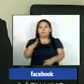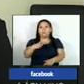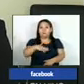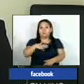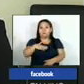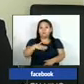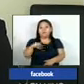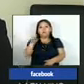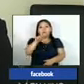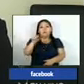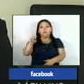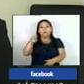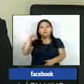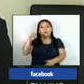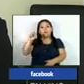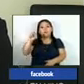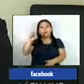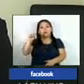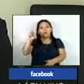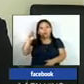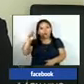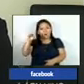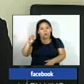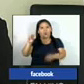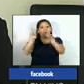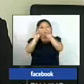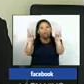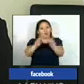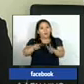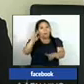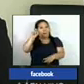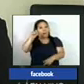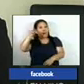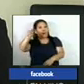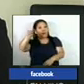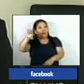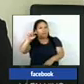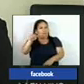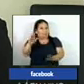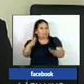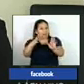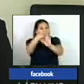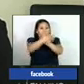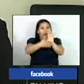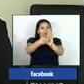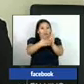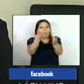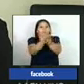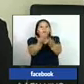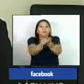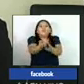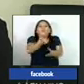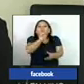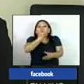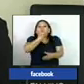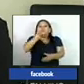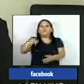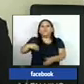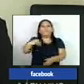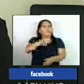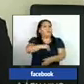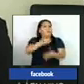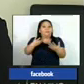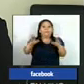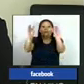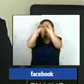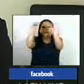miconsultoriovirtual.net, que es una plataforma para gestión de expedientes médicos completamente en línea y